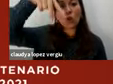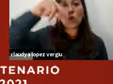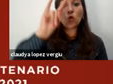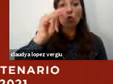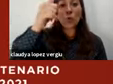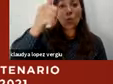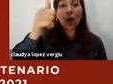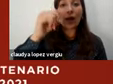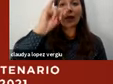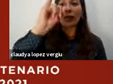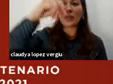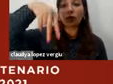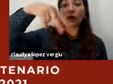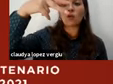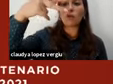nuwainfusiones.com.